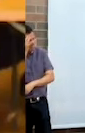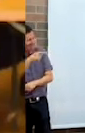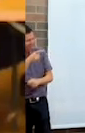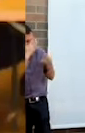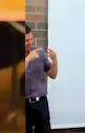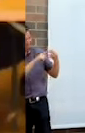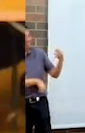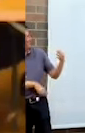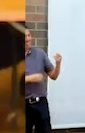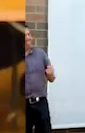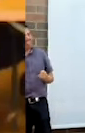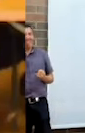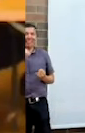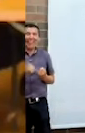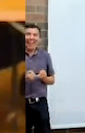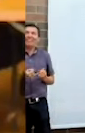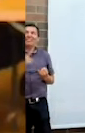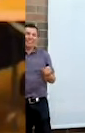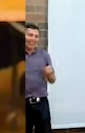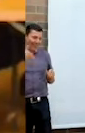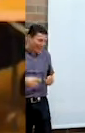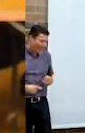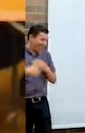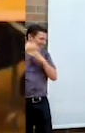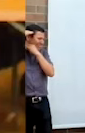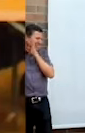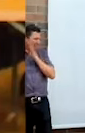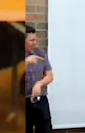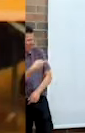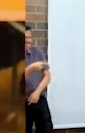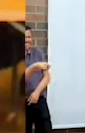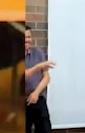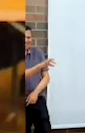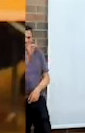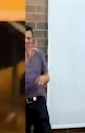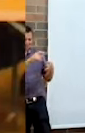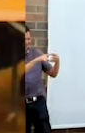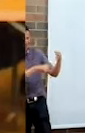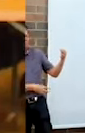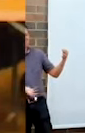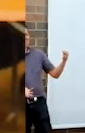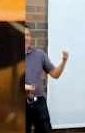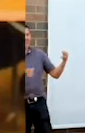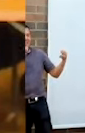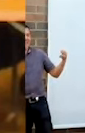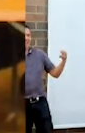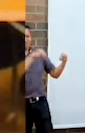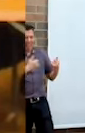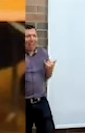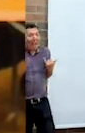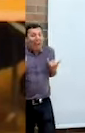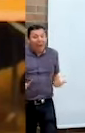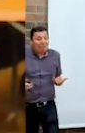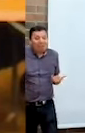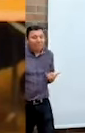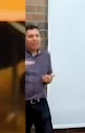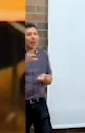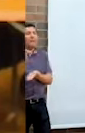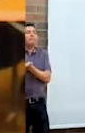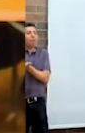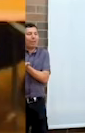Esos tres sentidos vale la pena analizarlos. ¿Por qué? Identidad, sordidad y sordera. ¿Qué sentido tienen esos tres